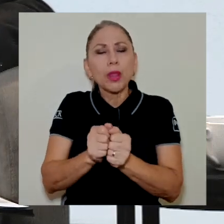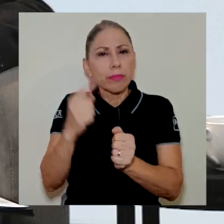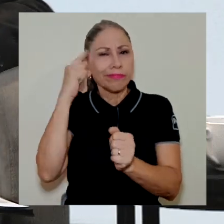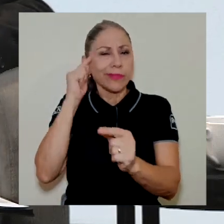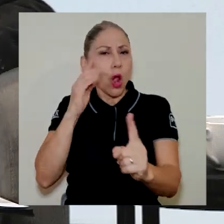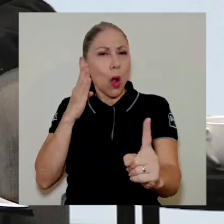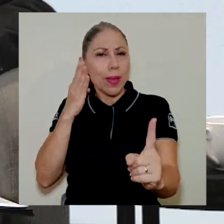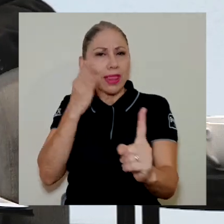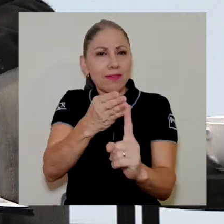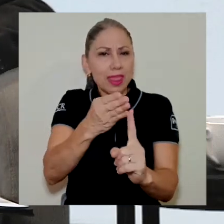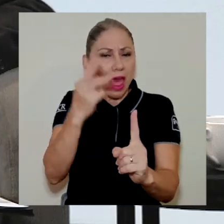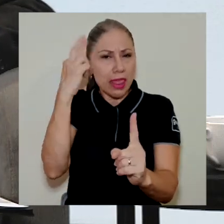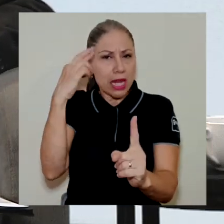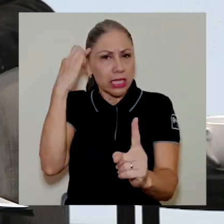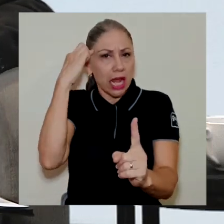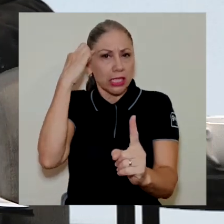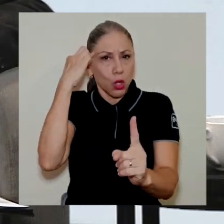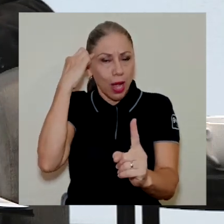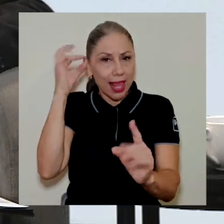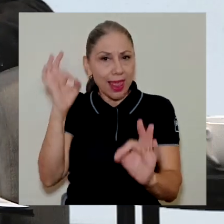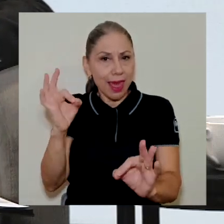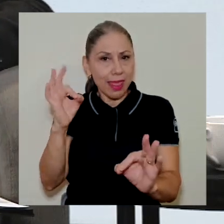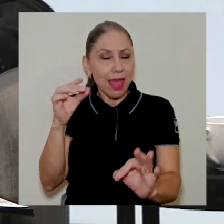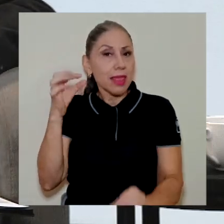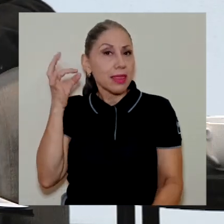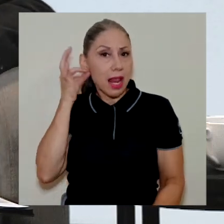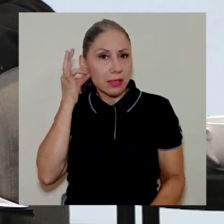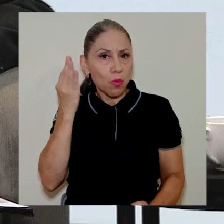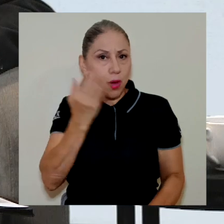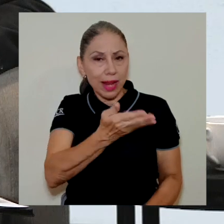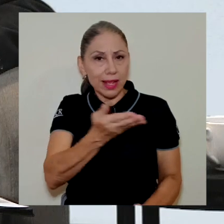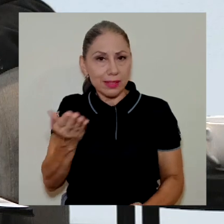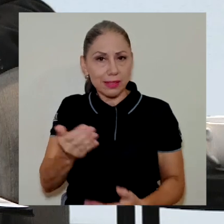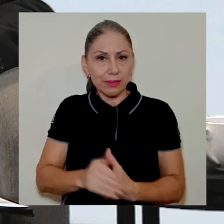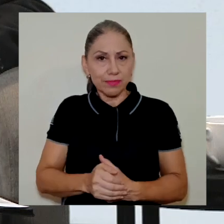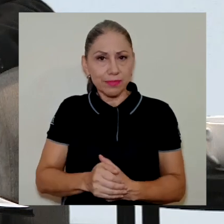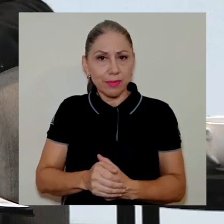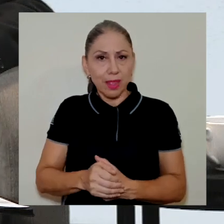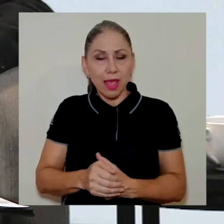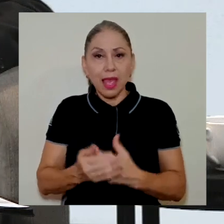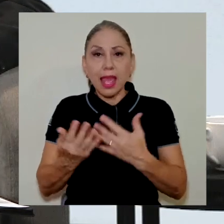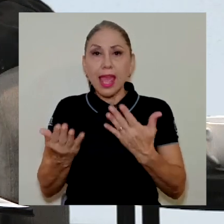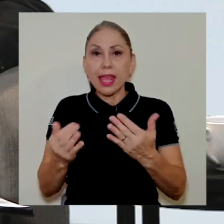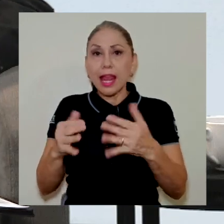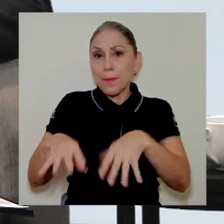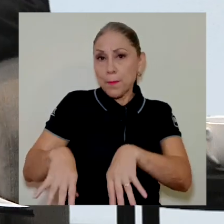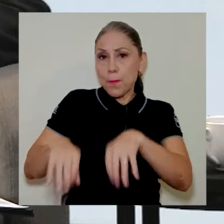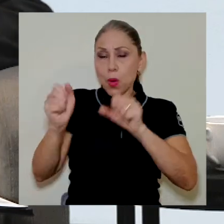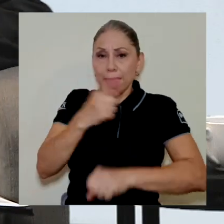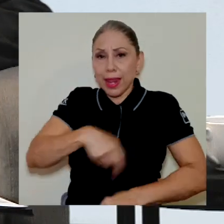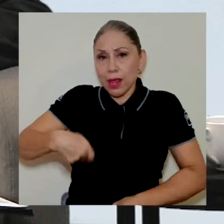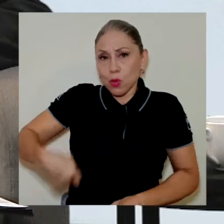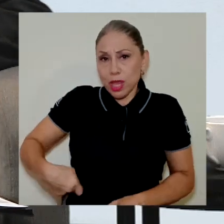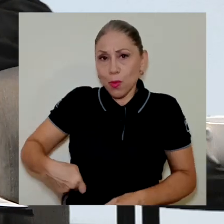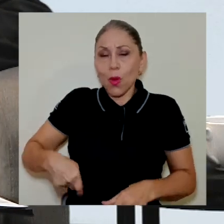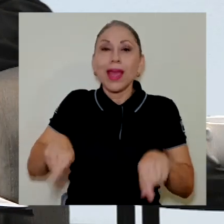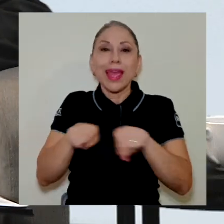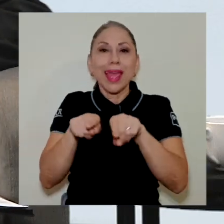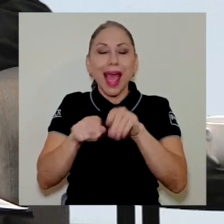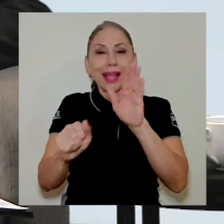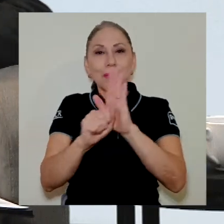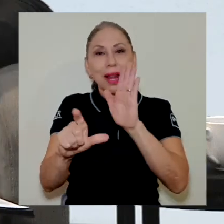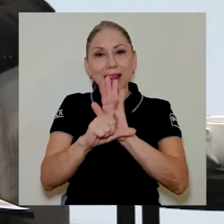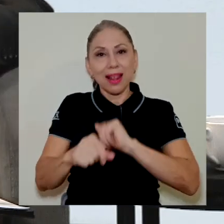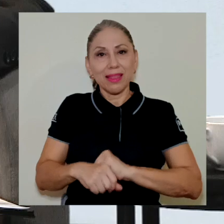objetividad y la racionalidad de las mujeres en el Poder Ejecutivo y en la